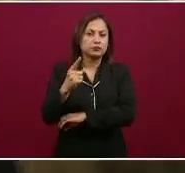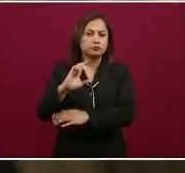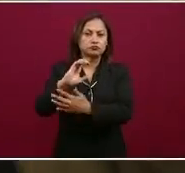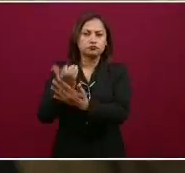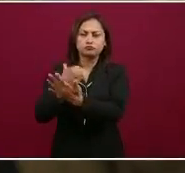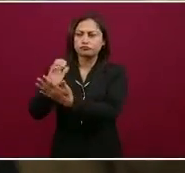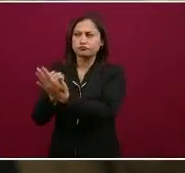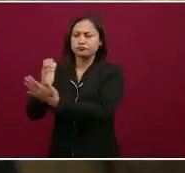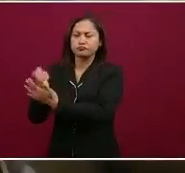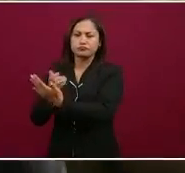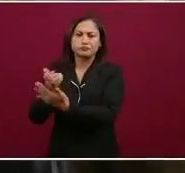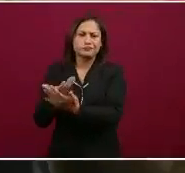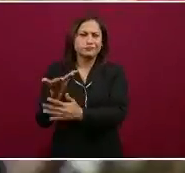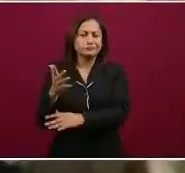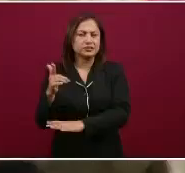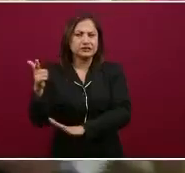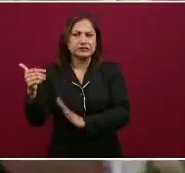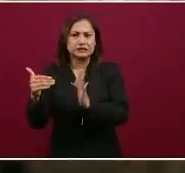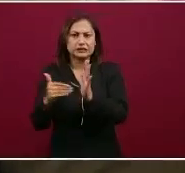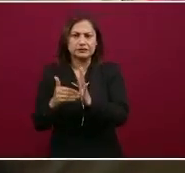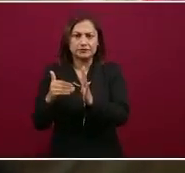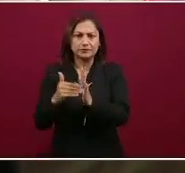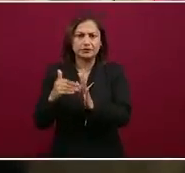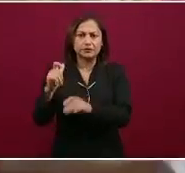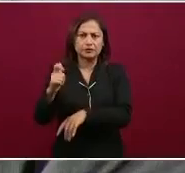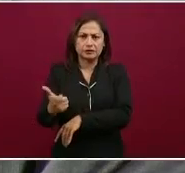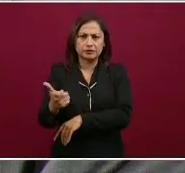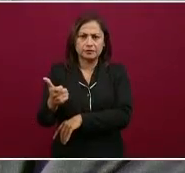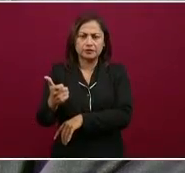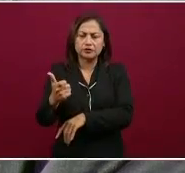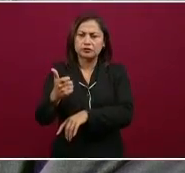por 7,000 millones de pesos con 17 estados, me parece,